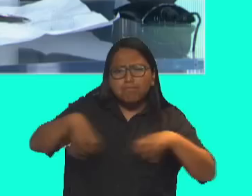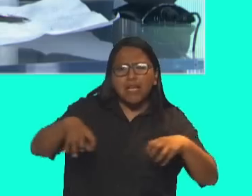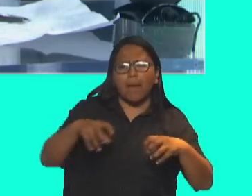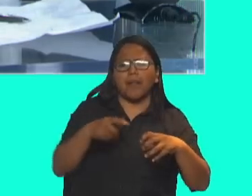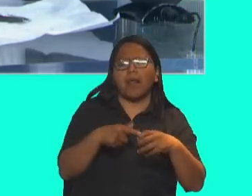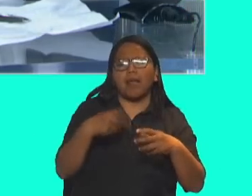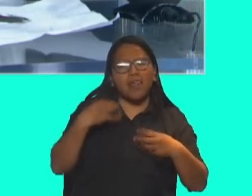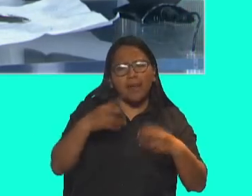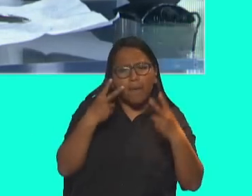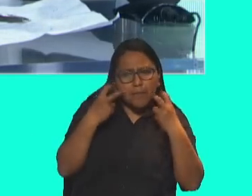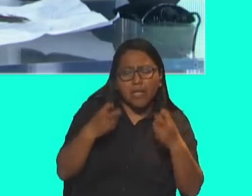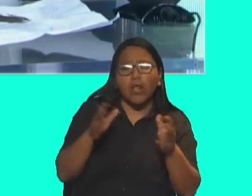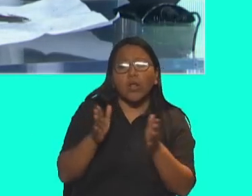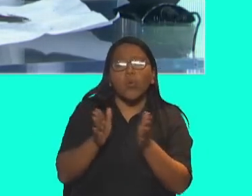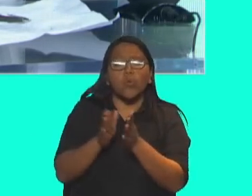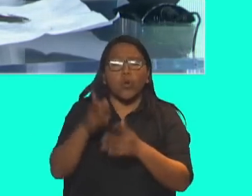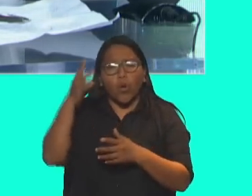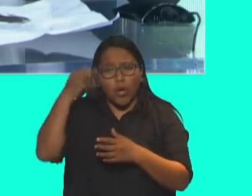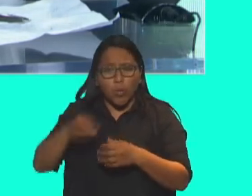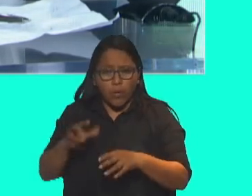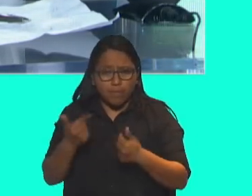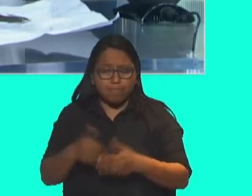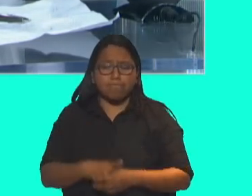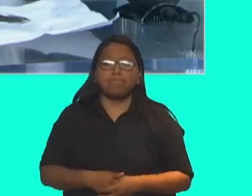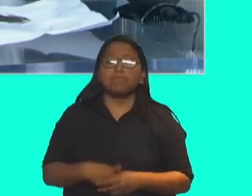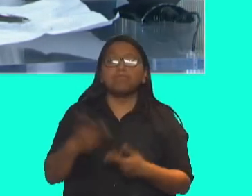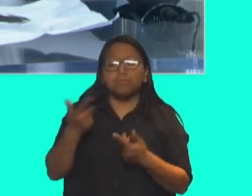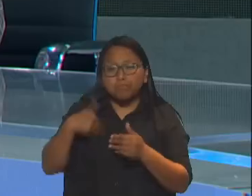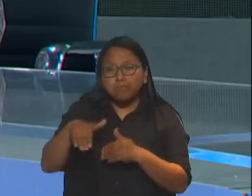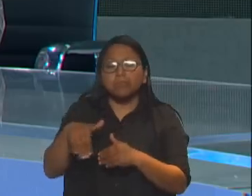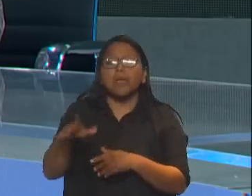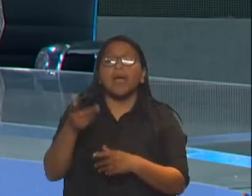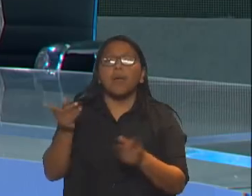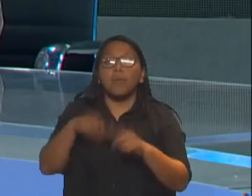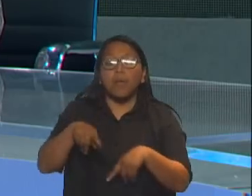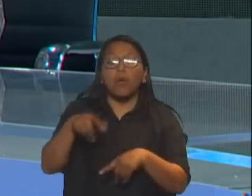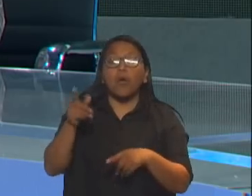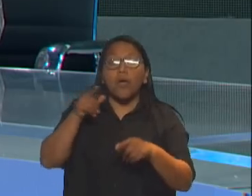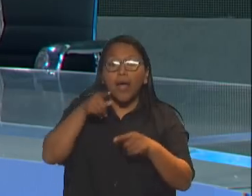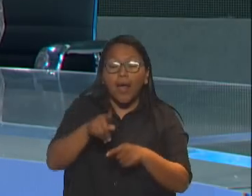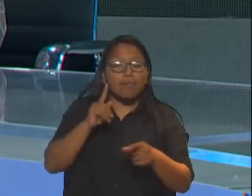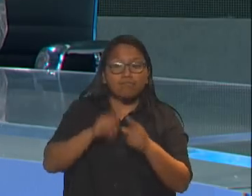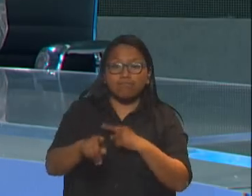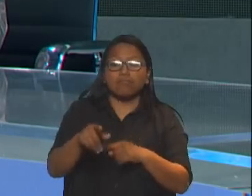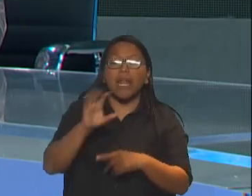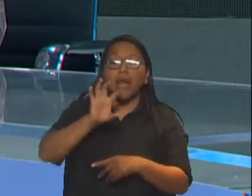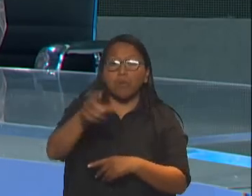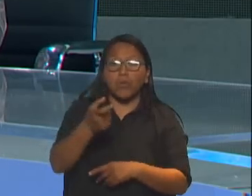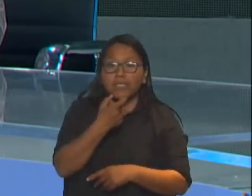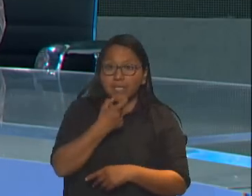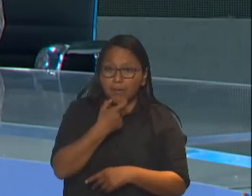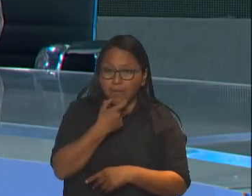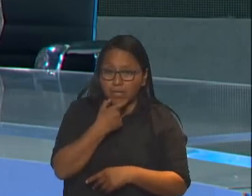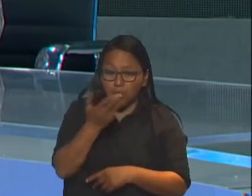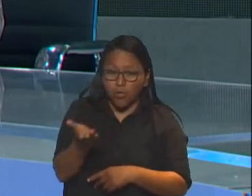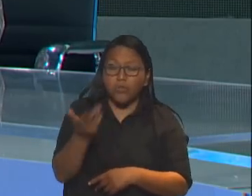paralelamente con el juez no bien raúl ya estamos con bolsas tampoco de artemio lo pensamos rápidamente a la provincia de mendoza así